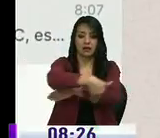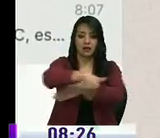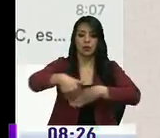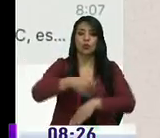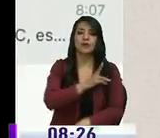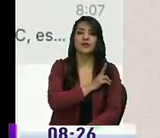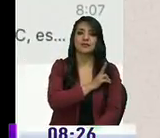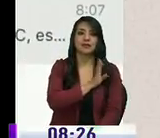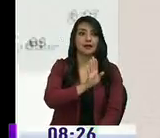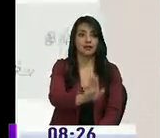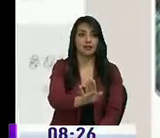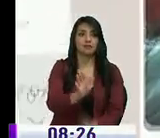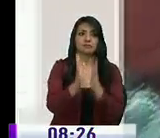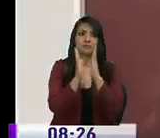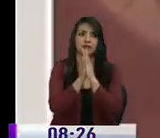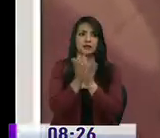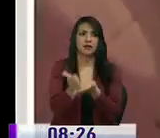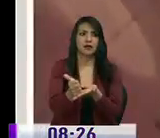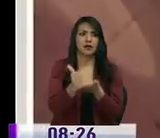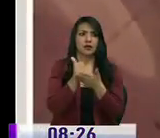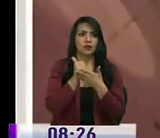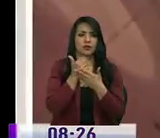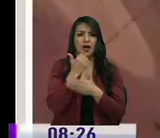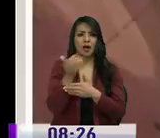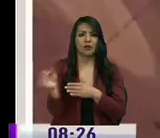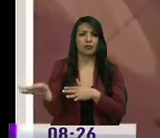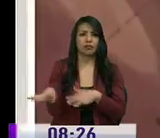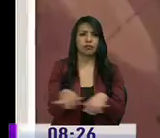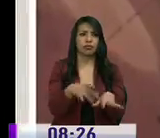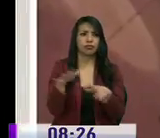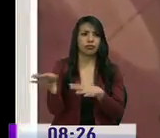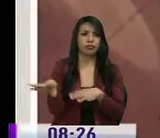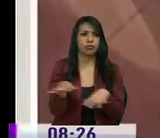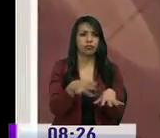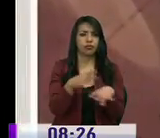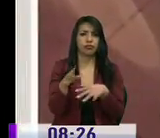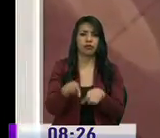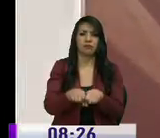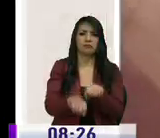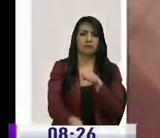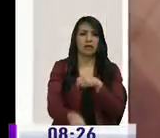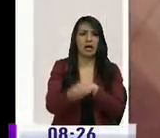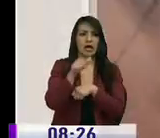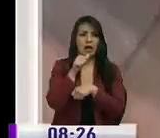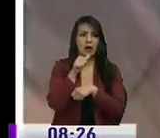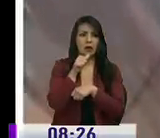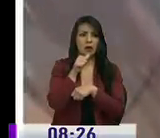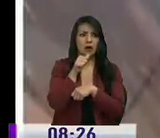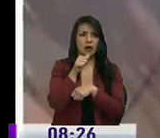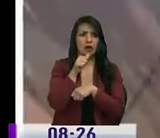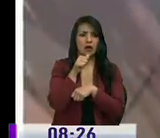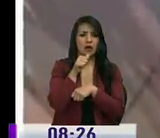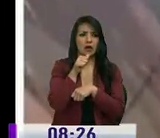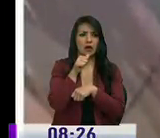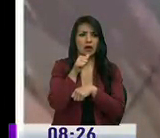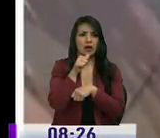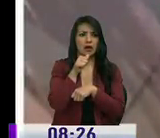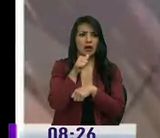Por favor, a quien corresponda, ayuden con la fuga de líquido vital. ¿No será algún desfogadero de agua, me parece, va vecino?